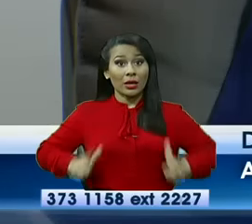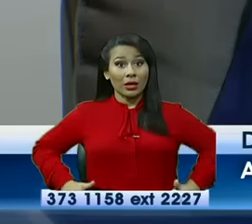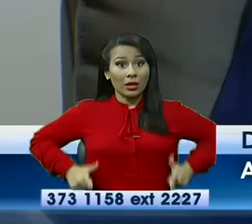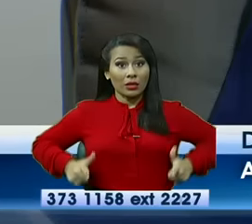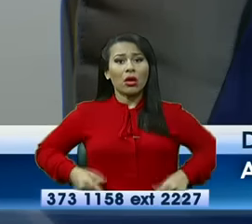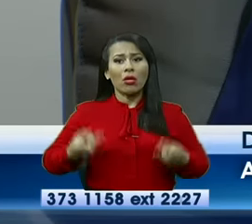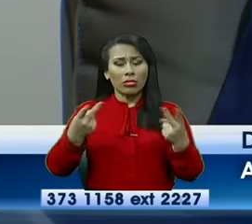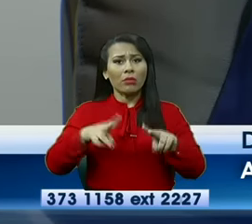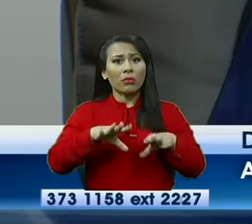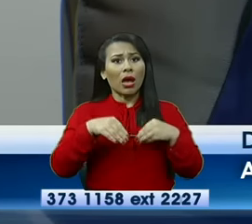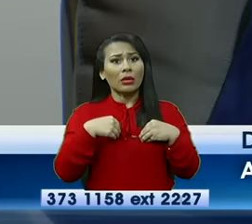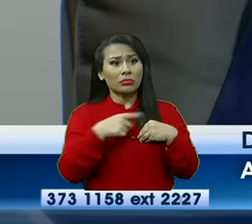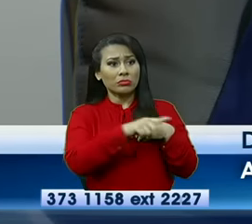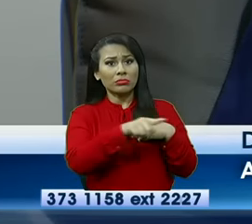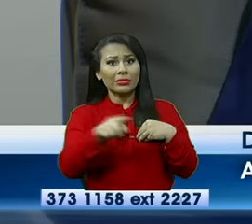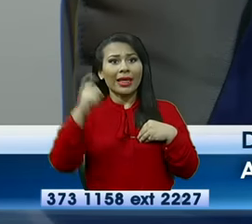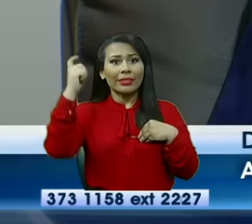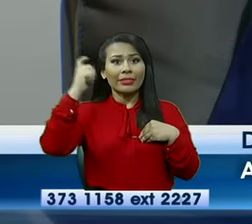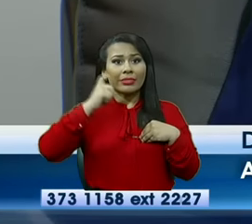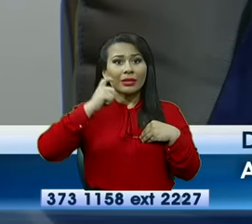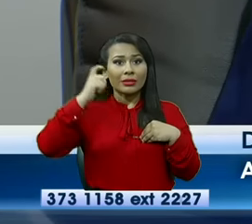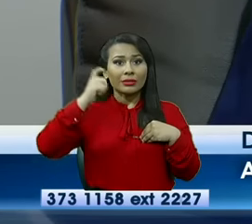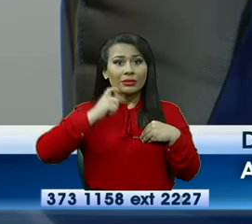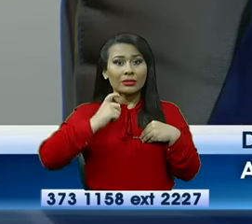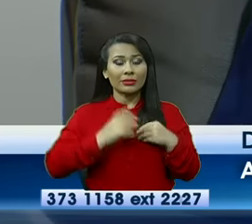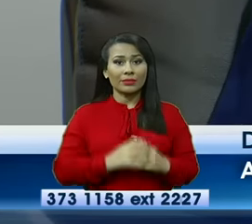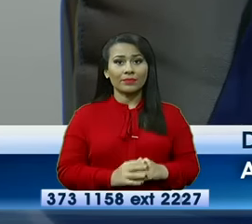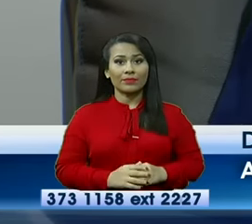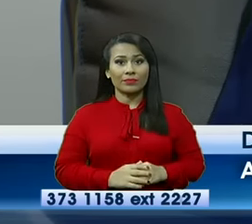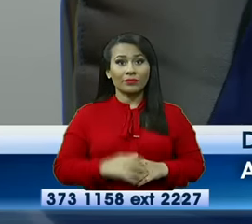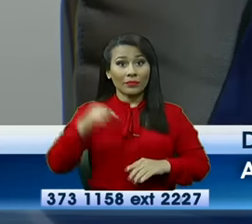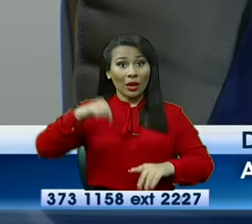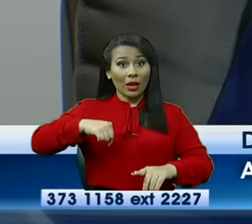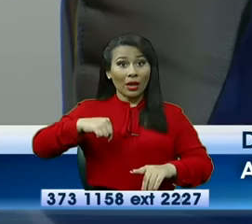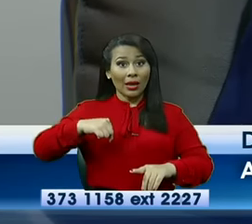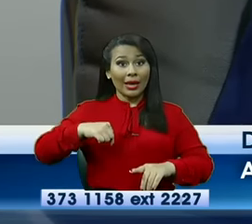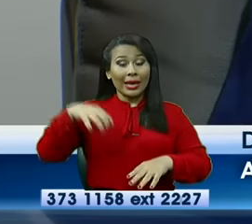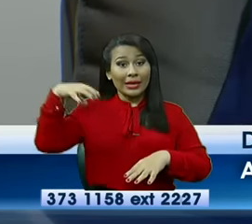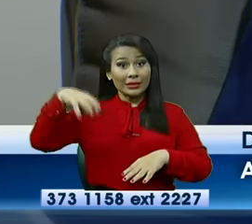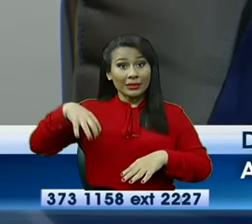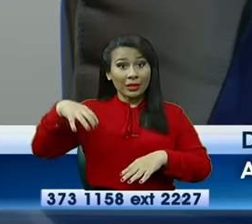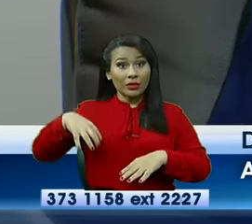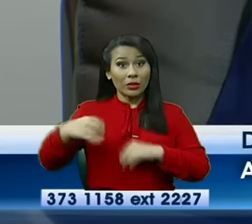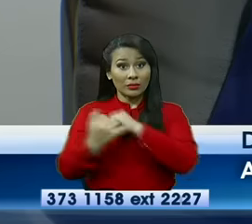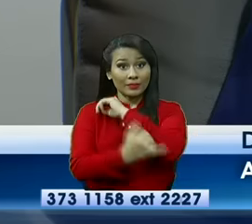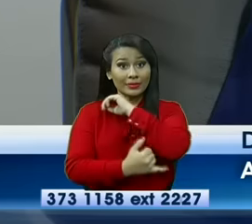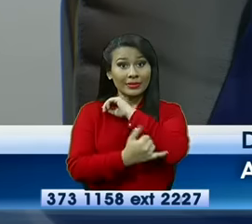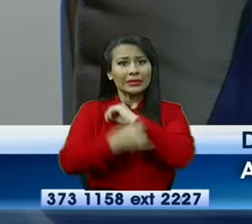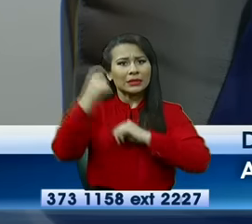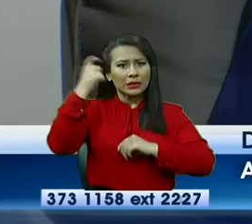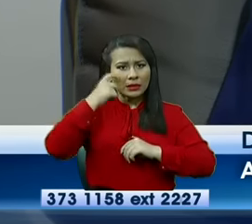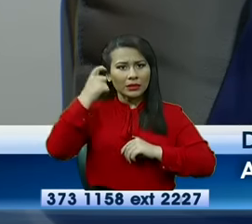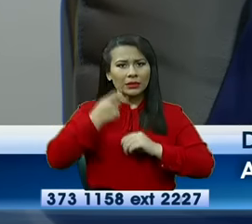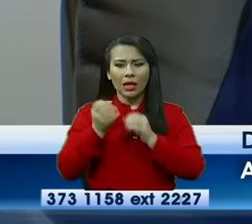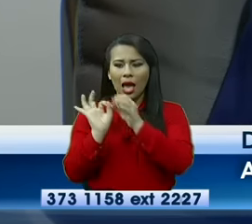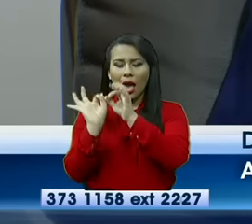Moreno la necesidad de promover una reforma